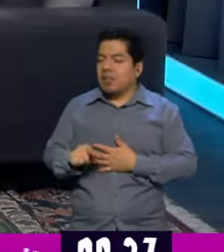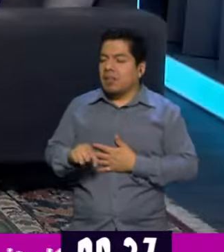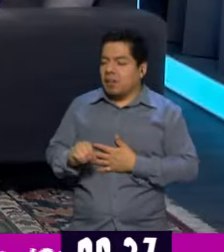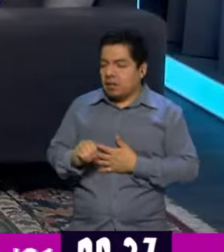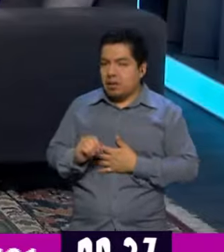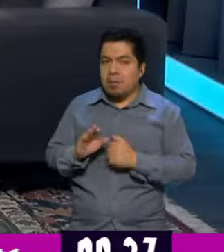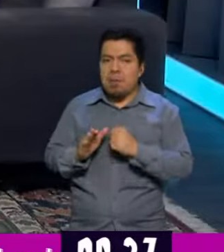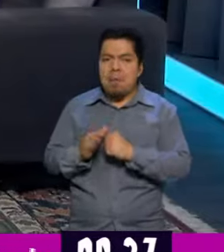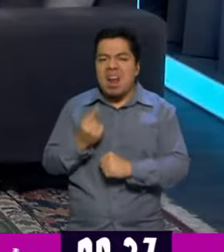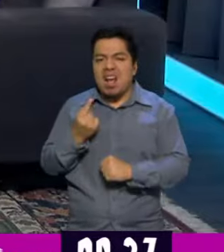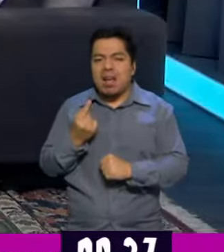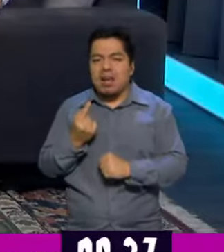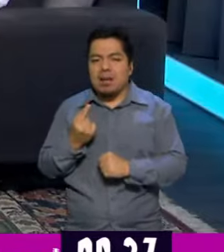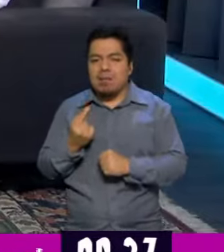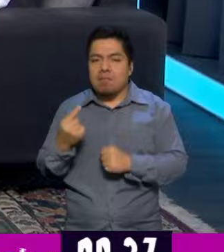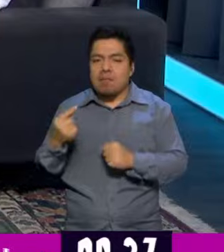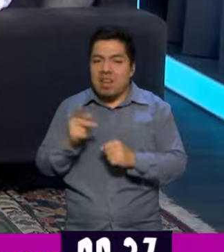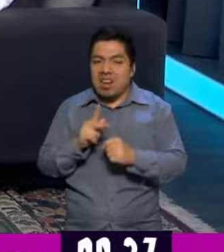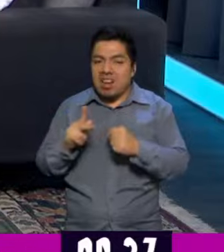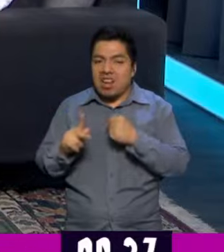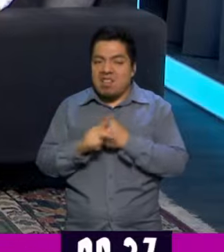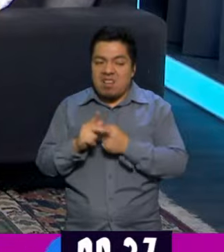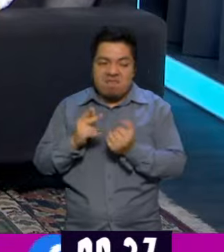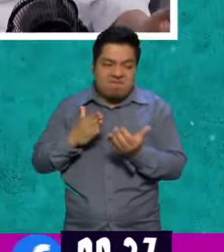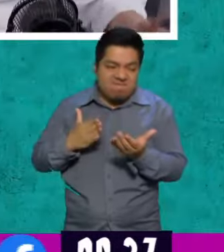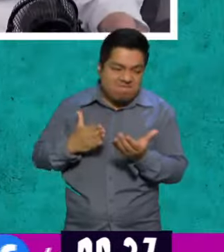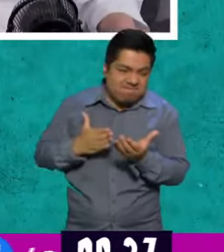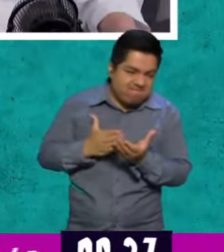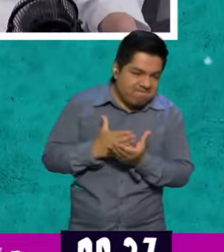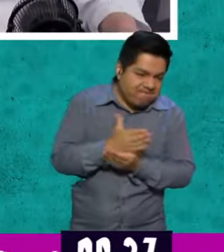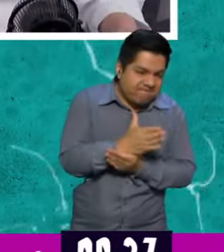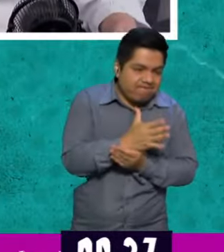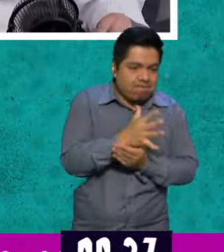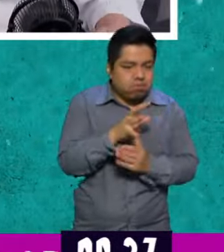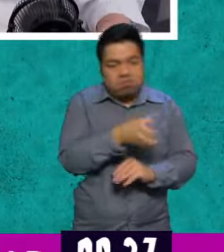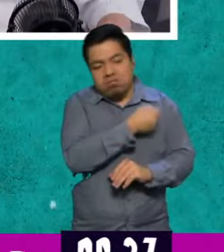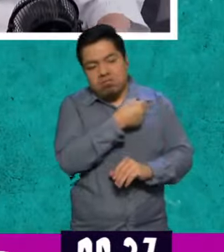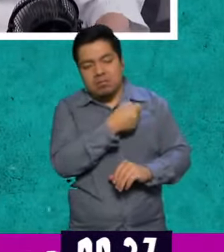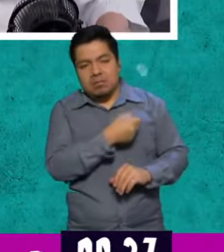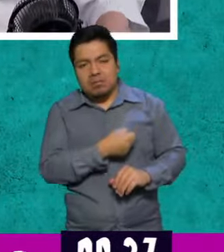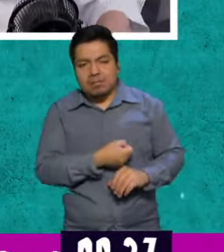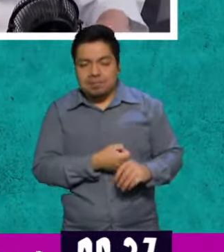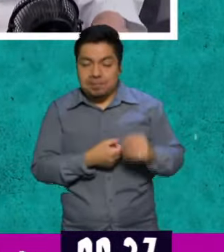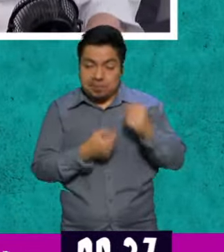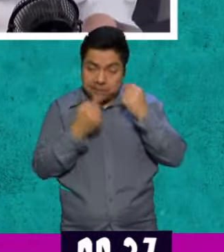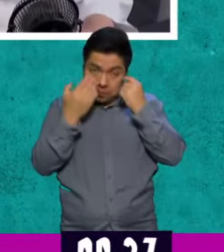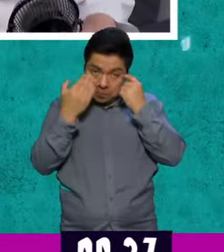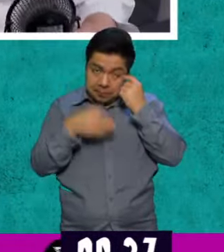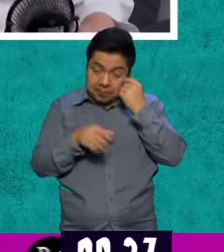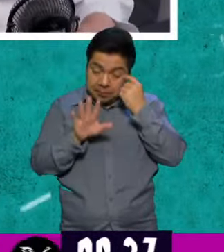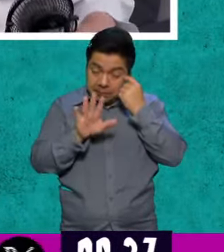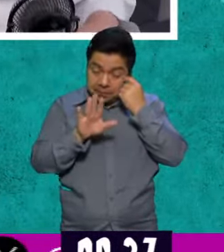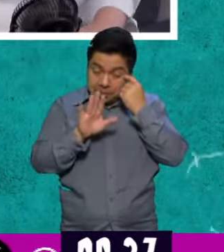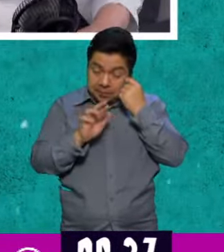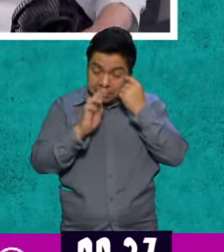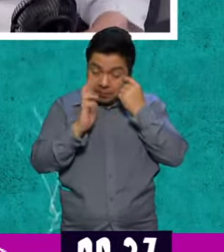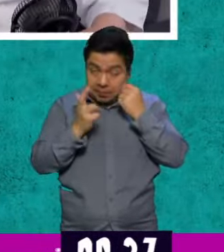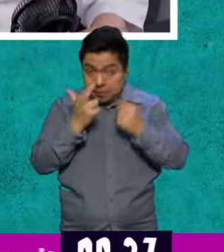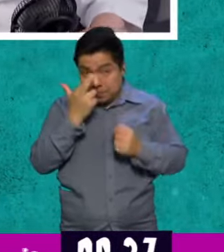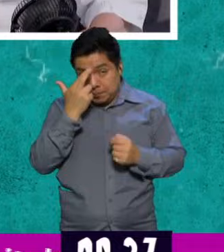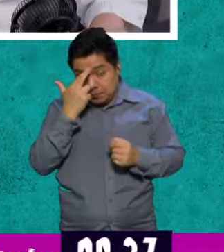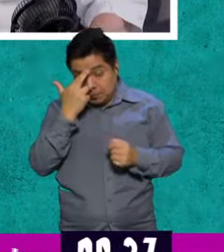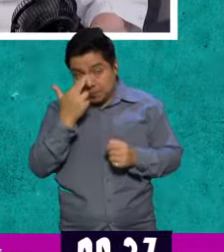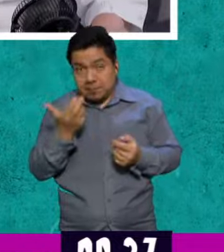el país. Claro. Esa es la cosa. Esto es lo que está de fondo. Y por eso, recuerden ustedes,